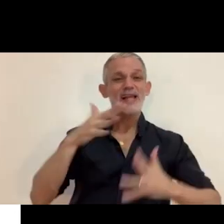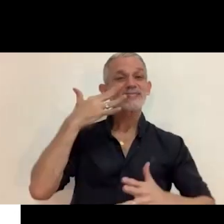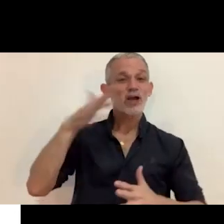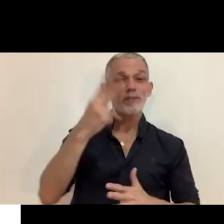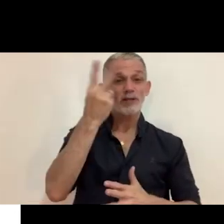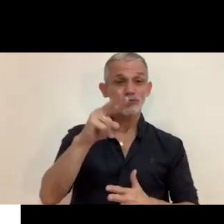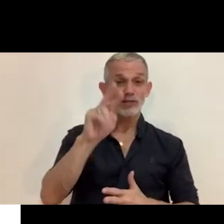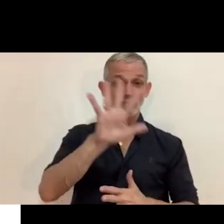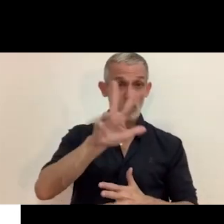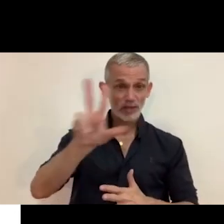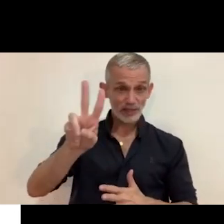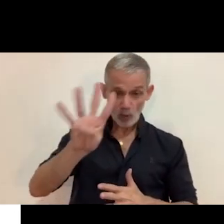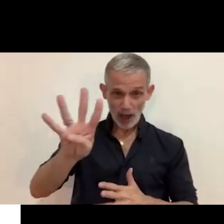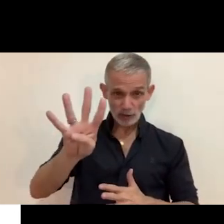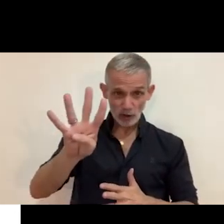5254